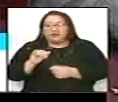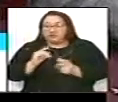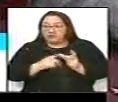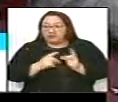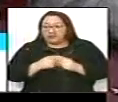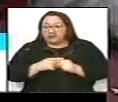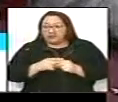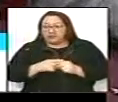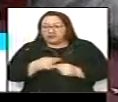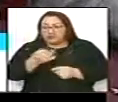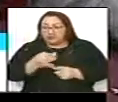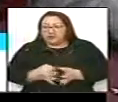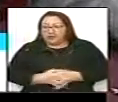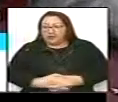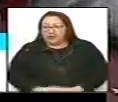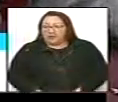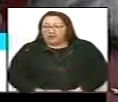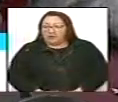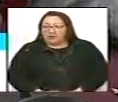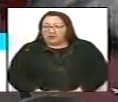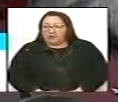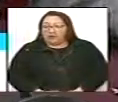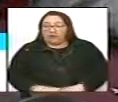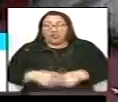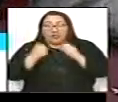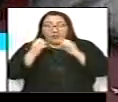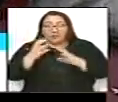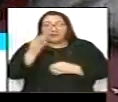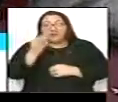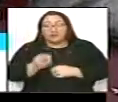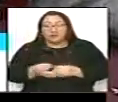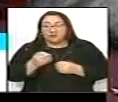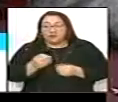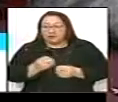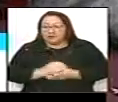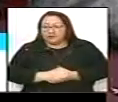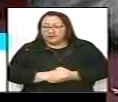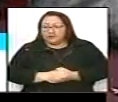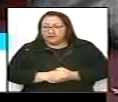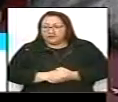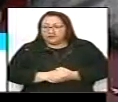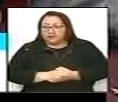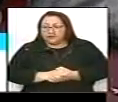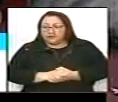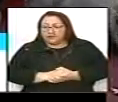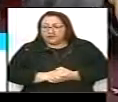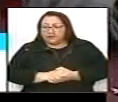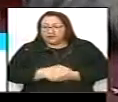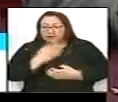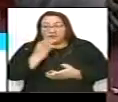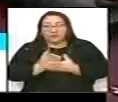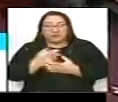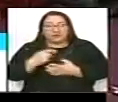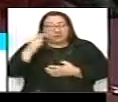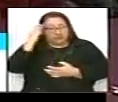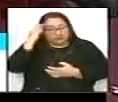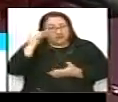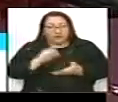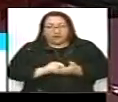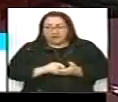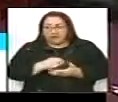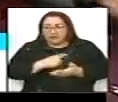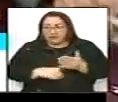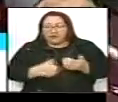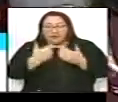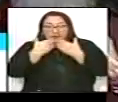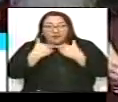son realmente una vergüenza. Y una vergüenza y una complicación política, diría yo, para